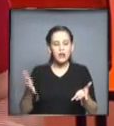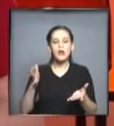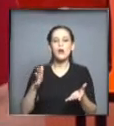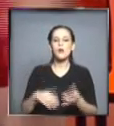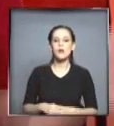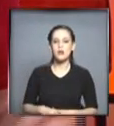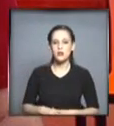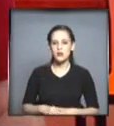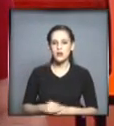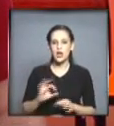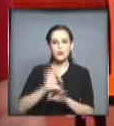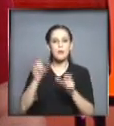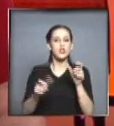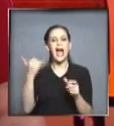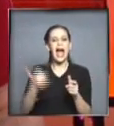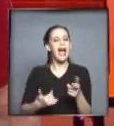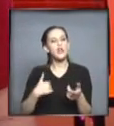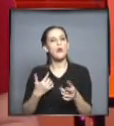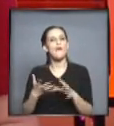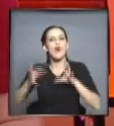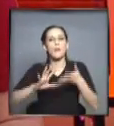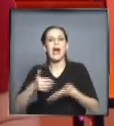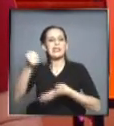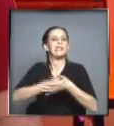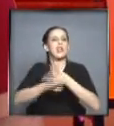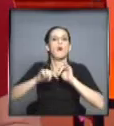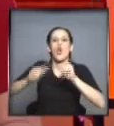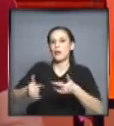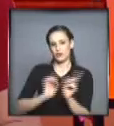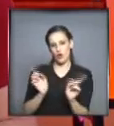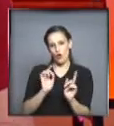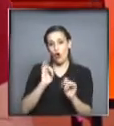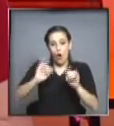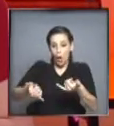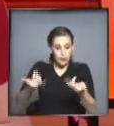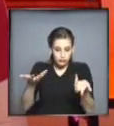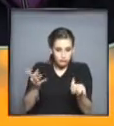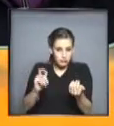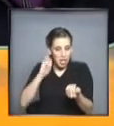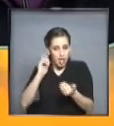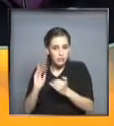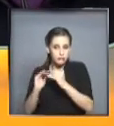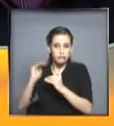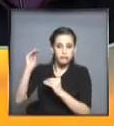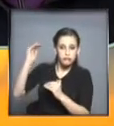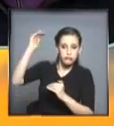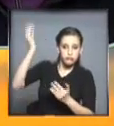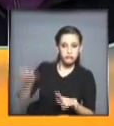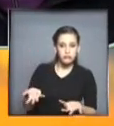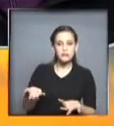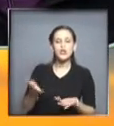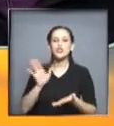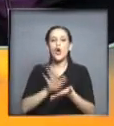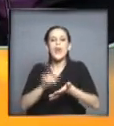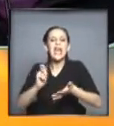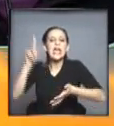tiempo. Nadie, ninguno de nosotros hizo mérito para ser joven. Lo que es importante, lo que me importa ver, son las ideas que están detrás de los